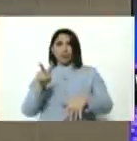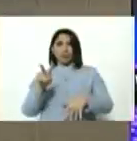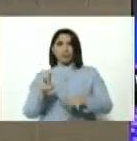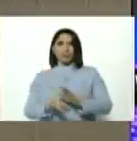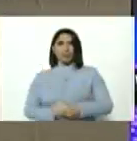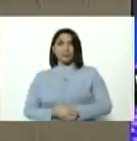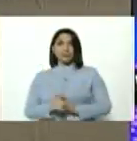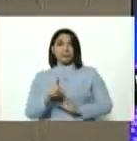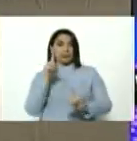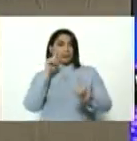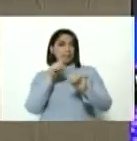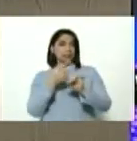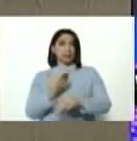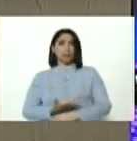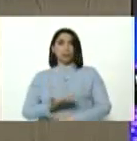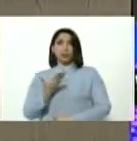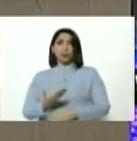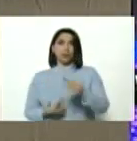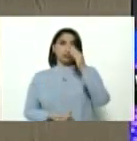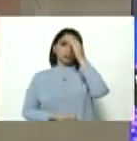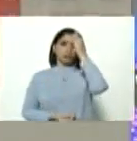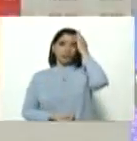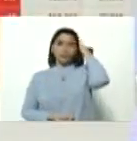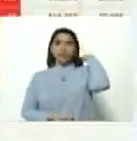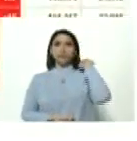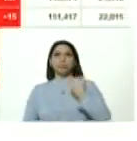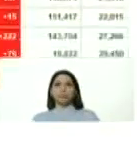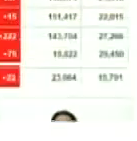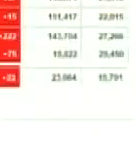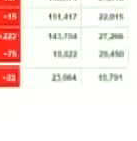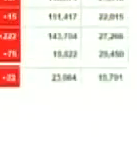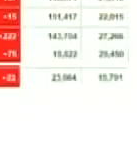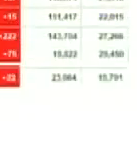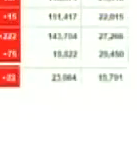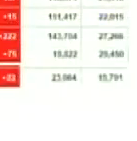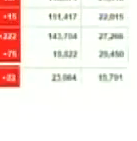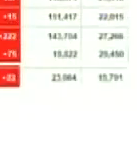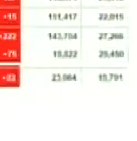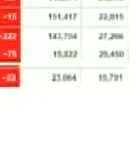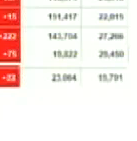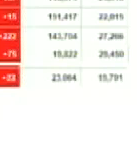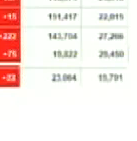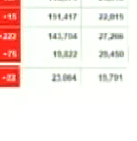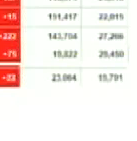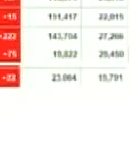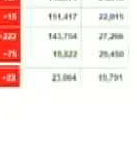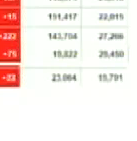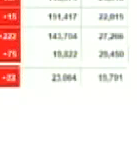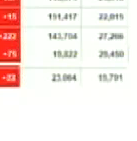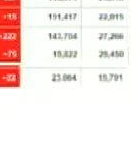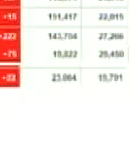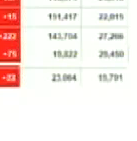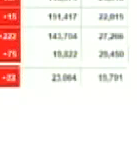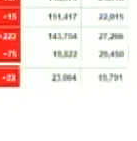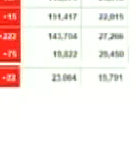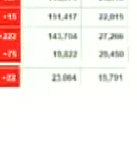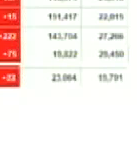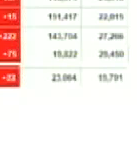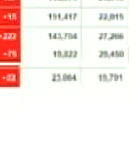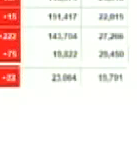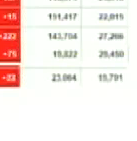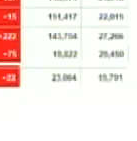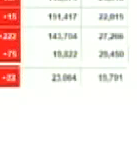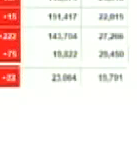es un desafío fundamental, puesto que la inmensa mayoría de los casos que reportamos día a día,